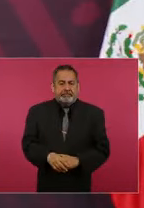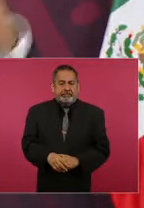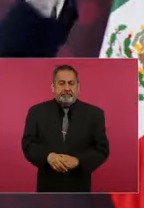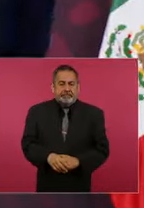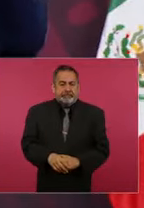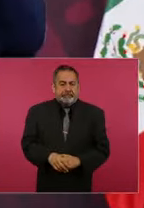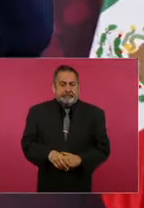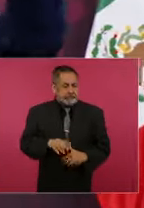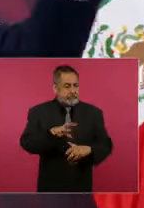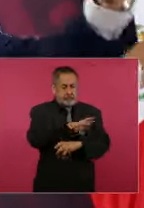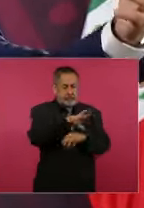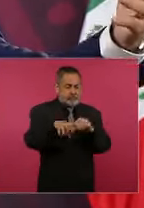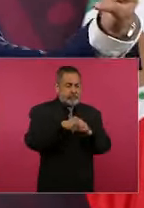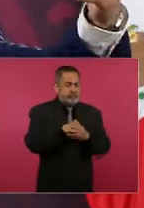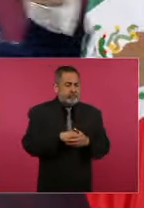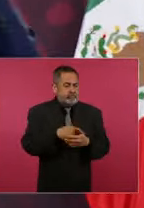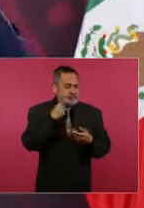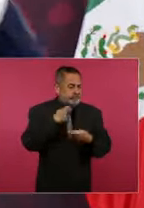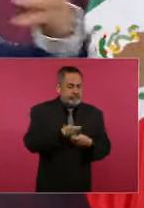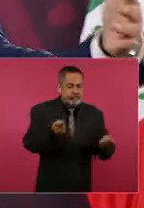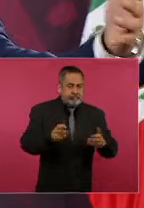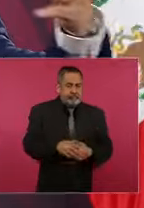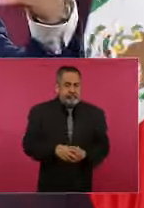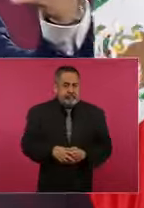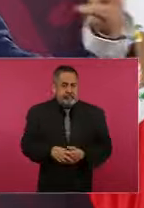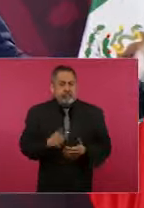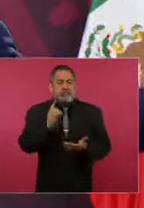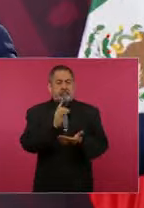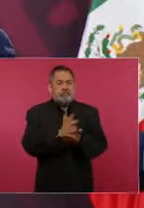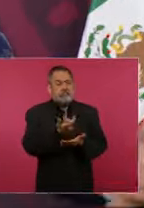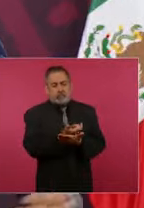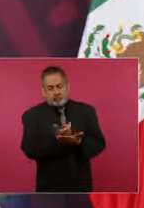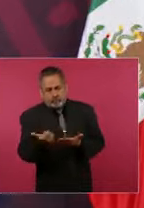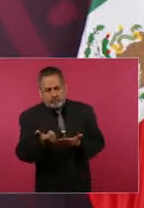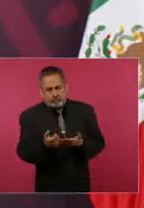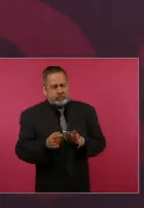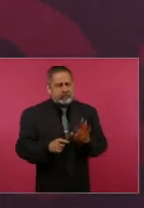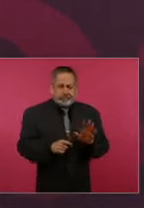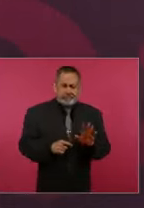del aparato, porque no solo son los sueldos